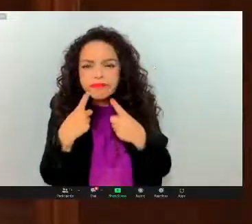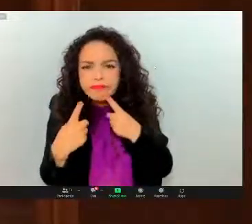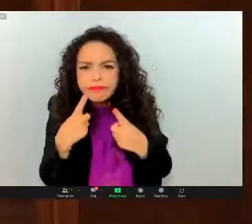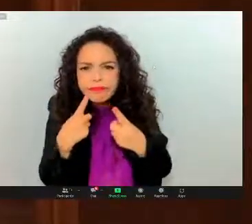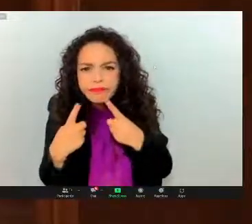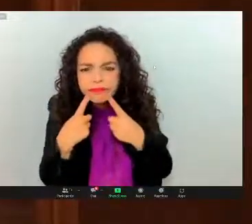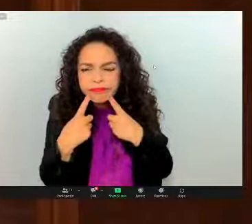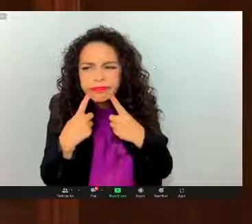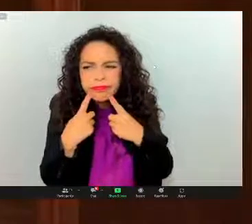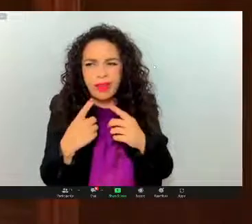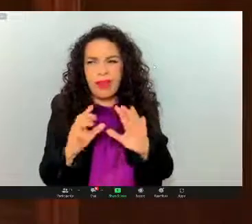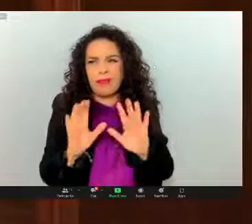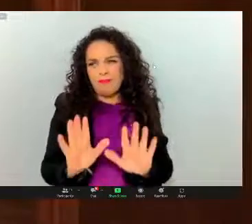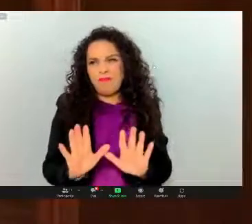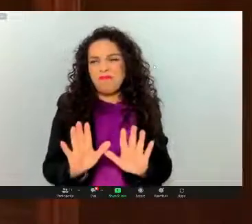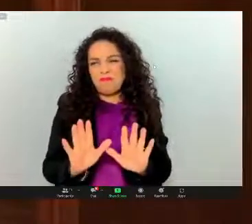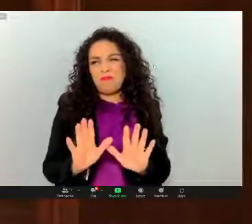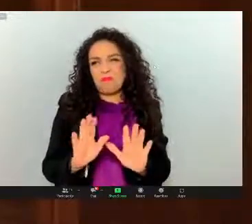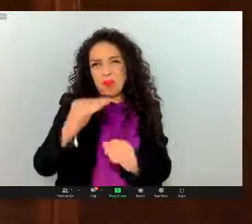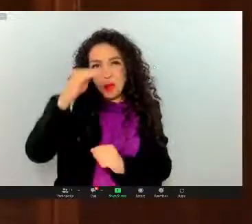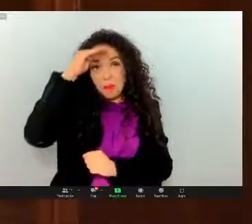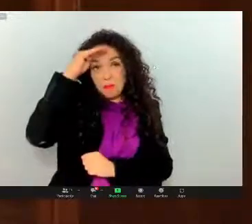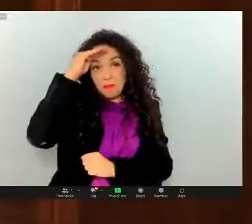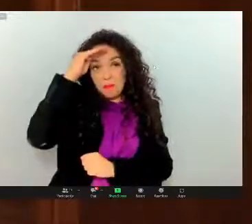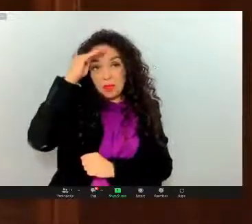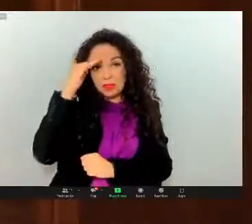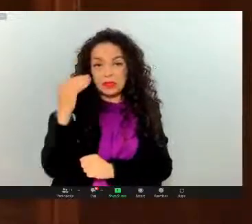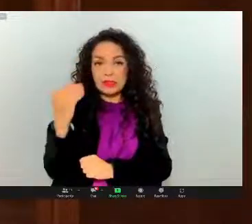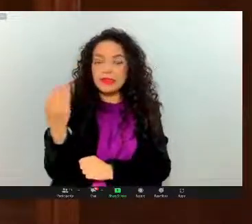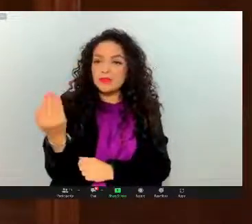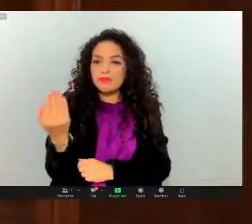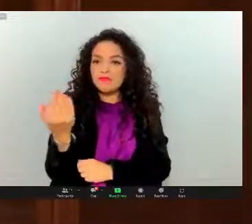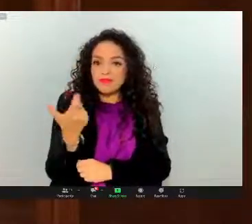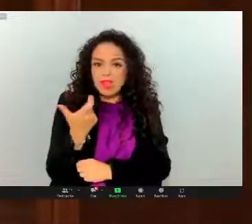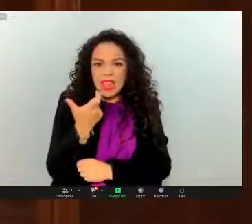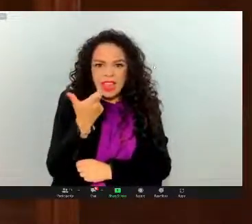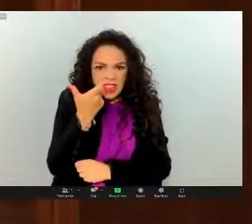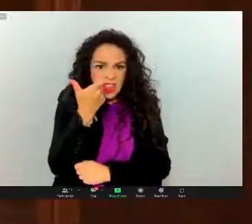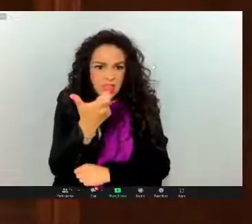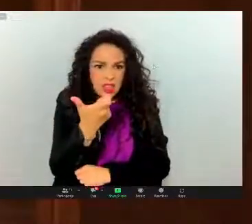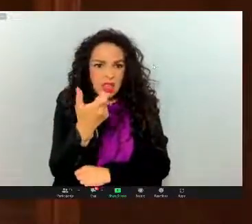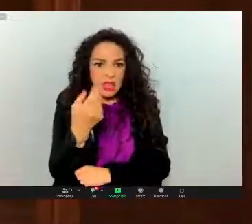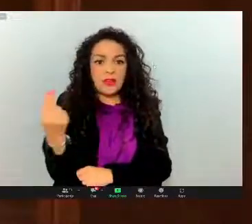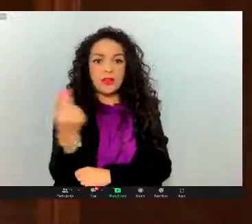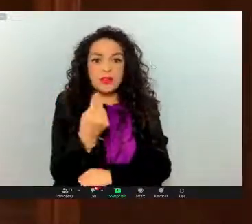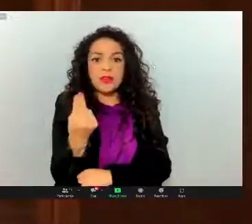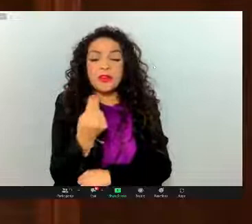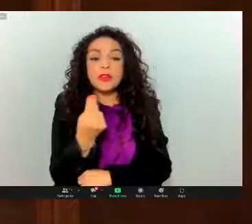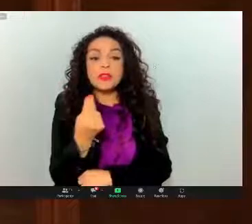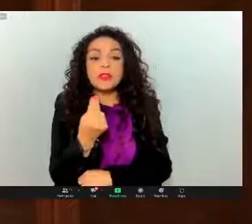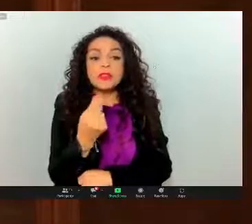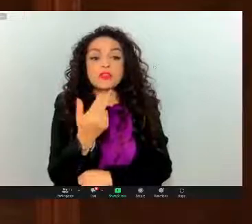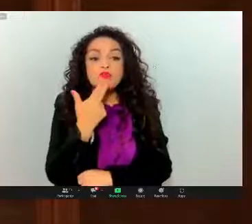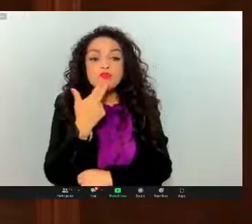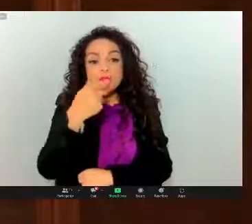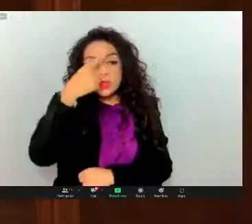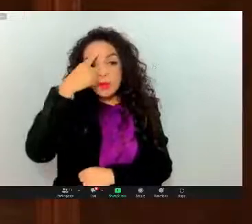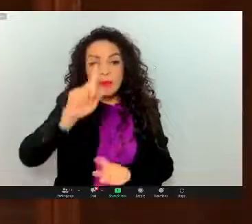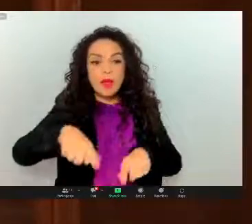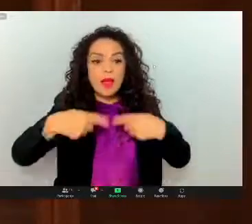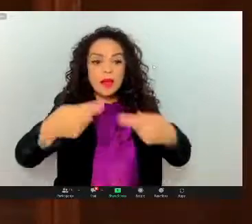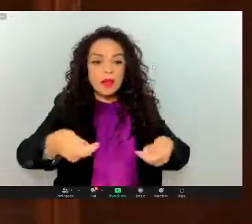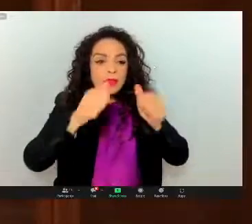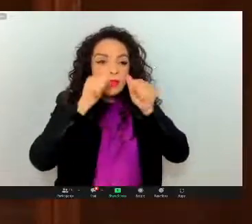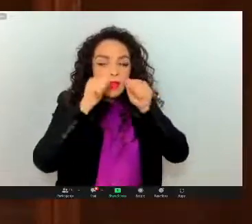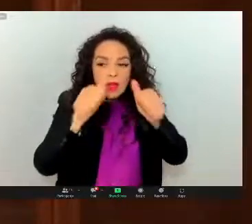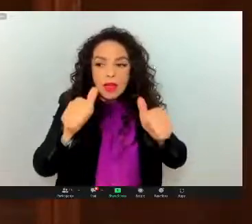dineros se reflejen en atender las prioridades que tienen los ayuntamientos a través